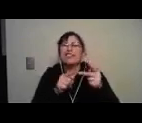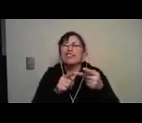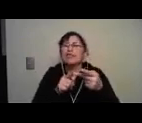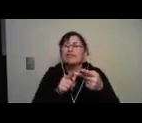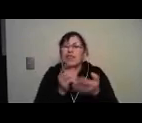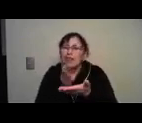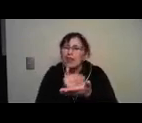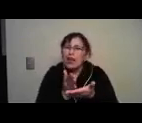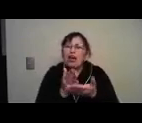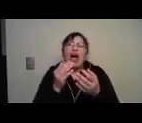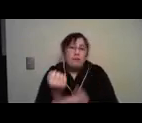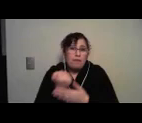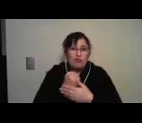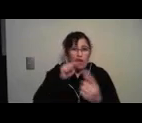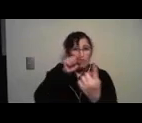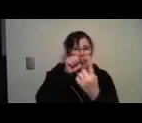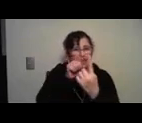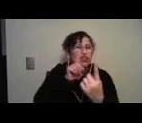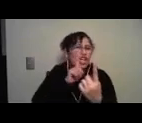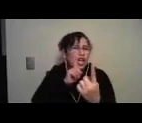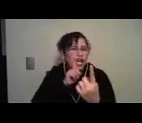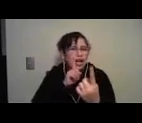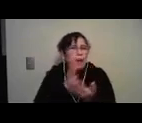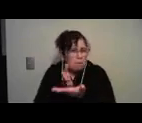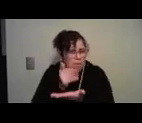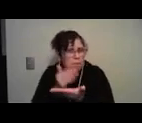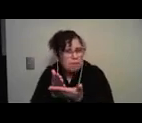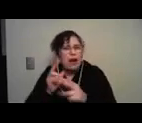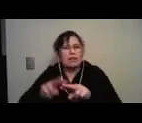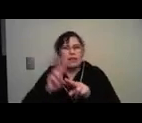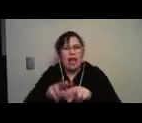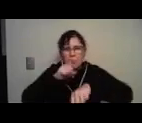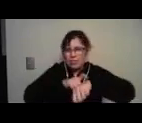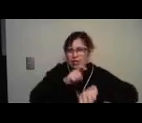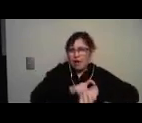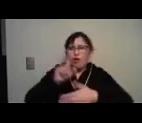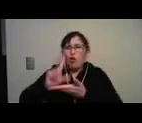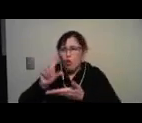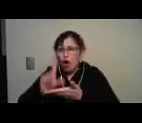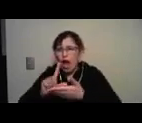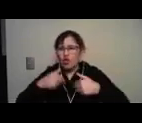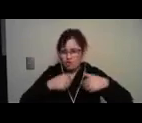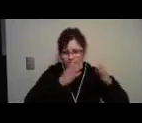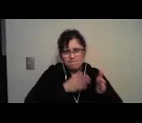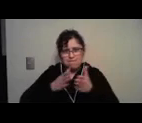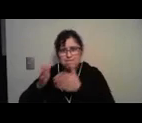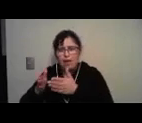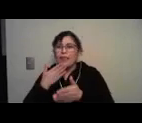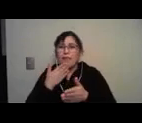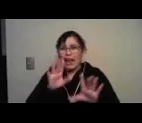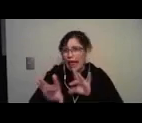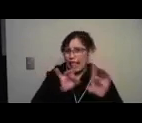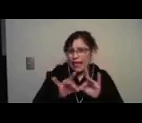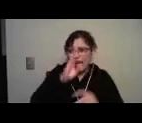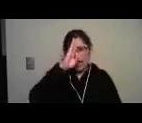objetivos, desarrollar planes, anticipar, ¿cierto? En el tiempo y en el espacio, secuenciar, elegir, tomar